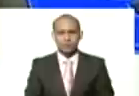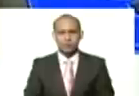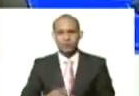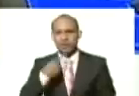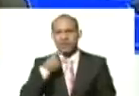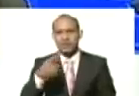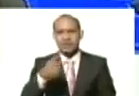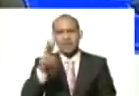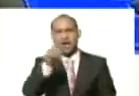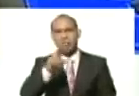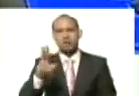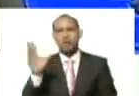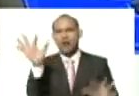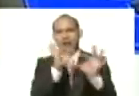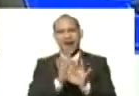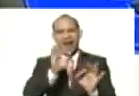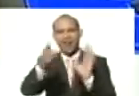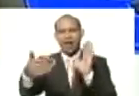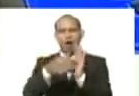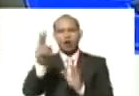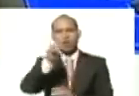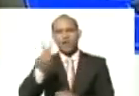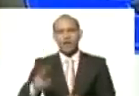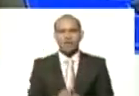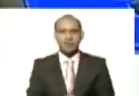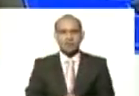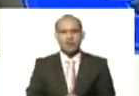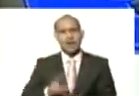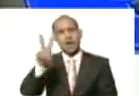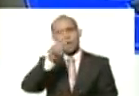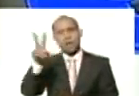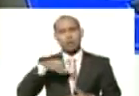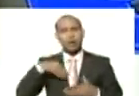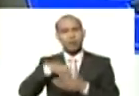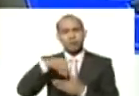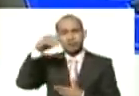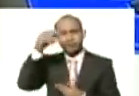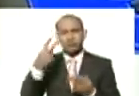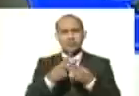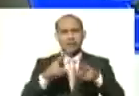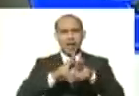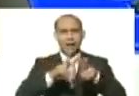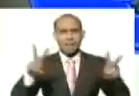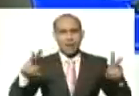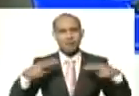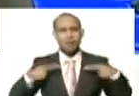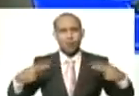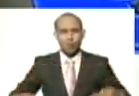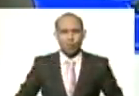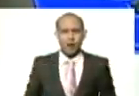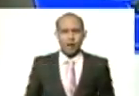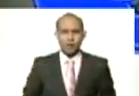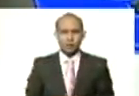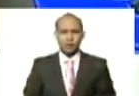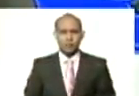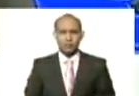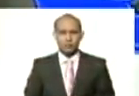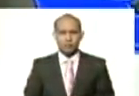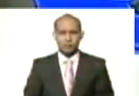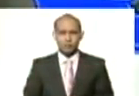diciendo Venezuela no es amenaza, Venezuela es esperanza de paz y de humanidad.